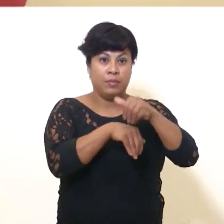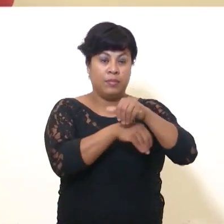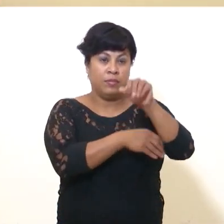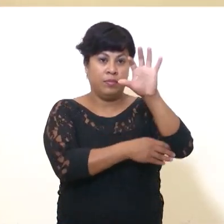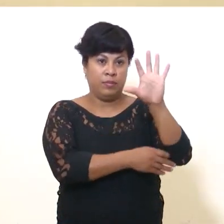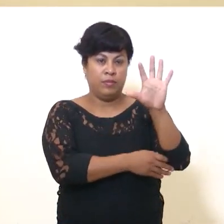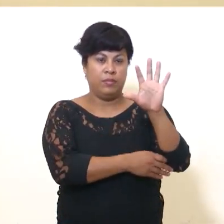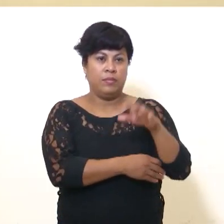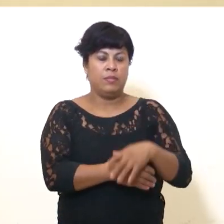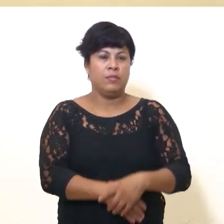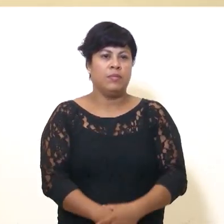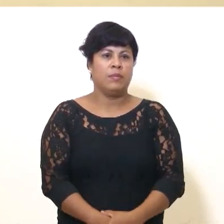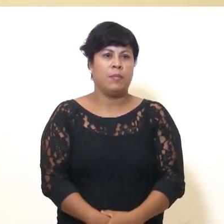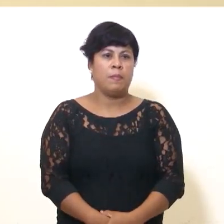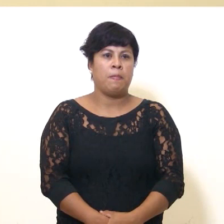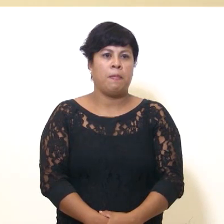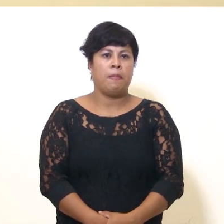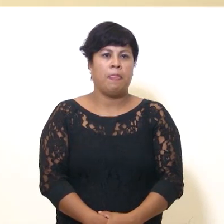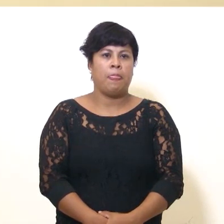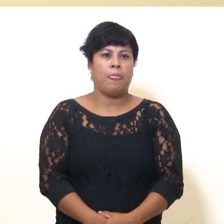¿Sí se distingue el número 5?